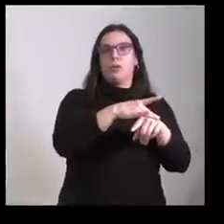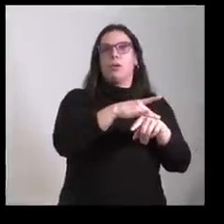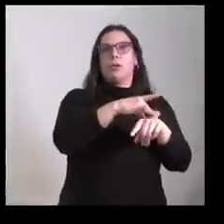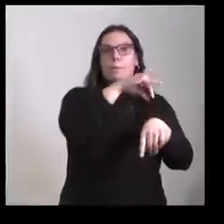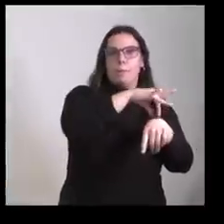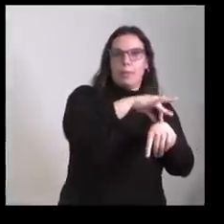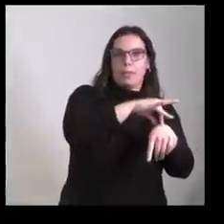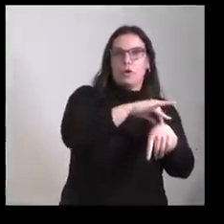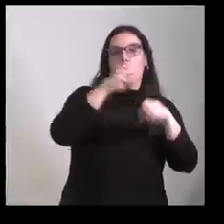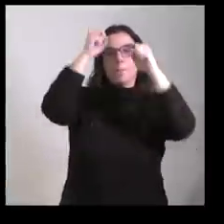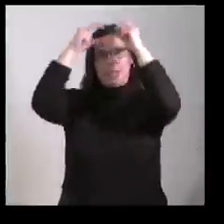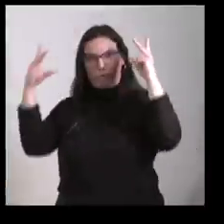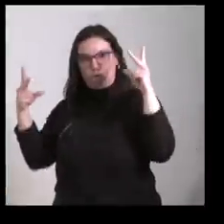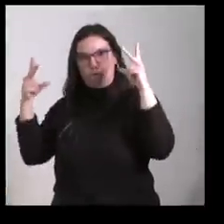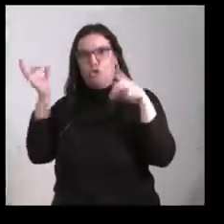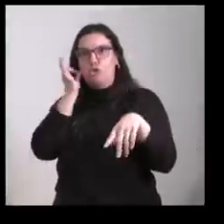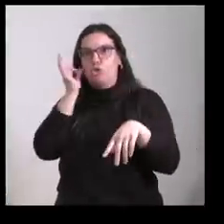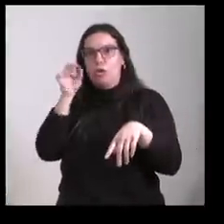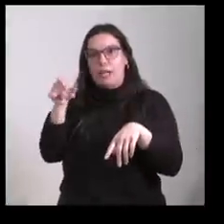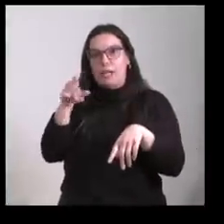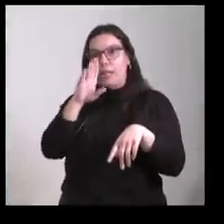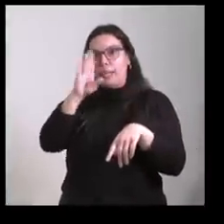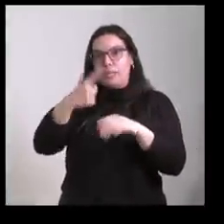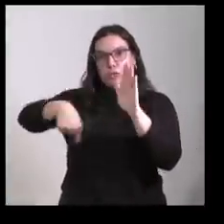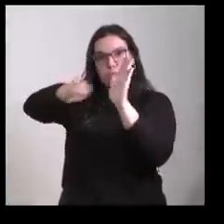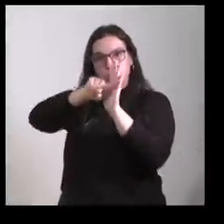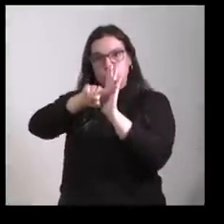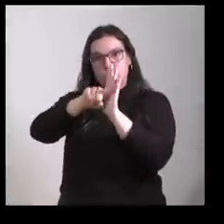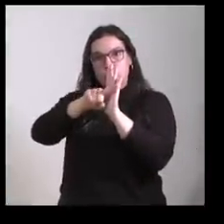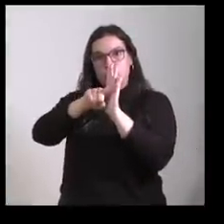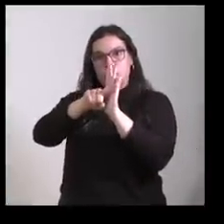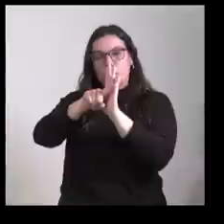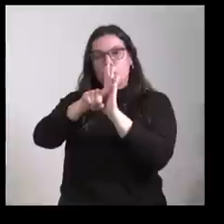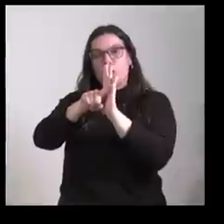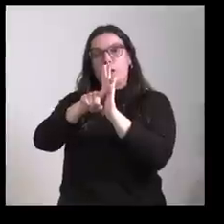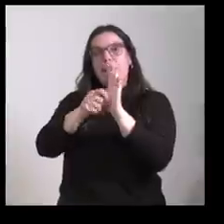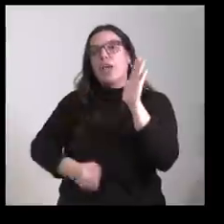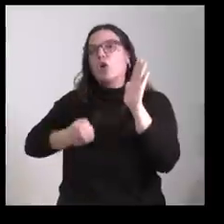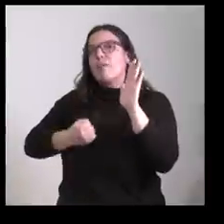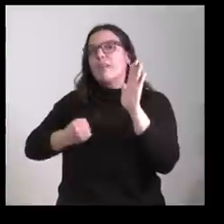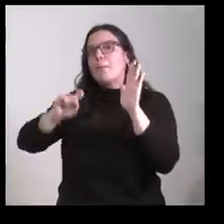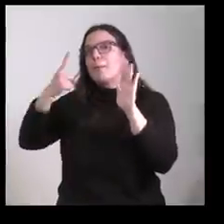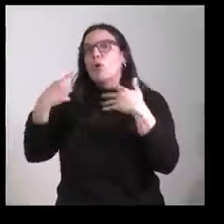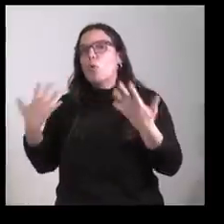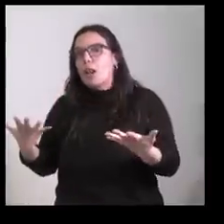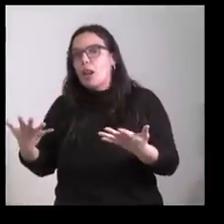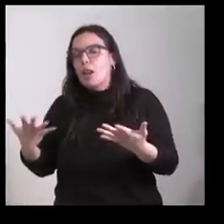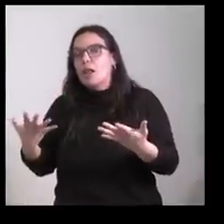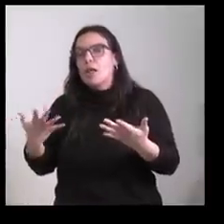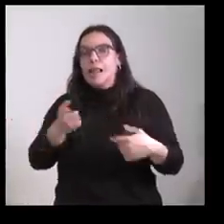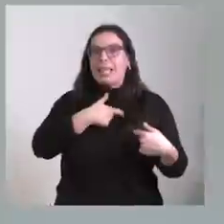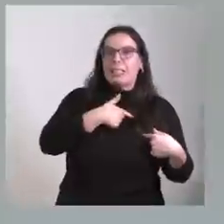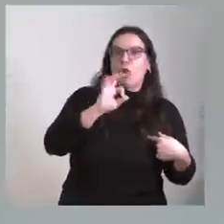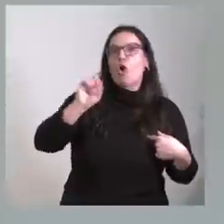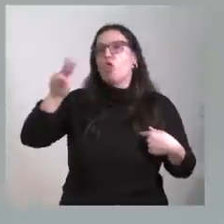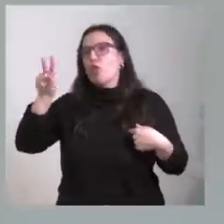entonces la matrona va a marcar en agenda directamente la ecografía de las dos semanas o la del latido o lo va a ofrecer y es voluntario